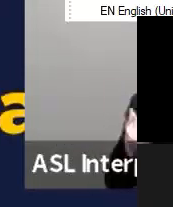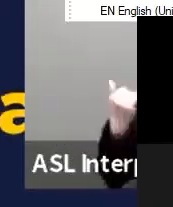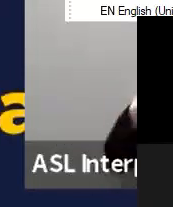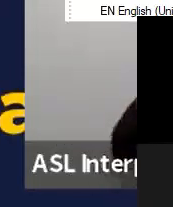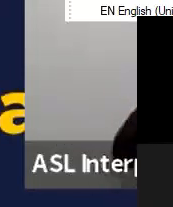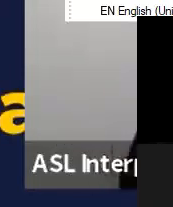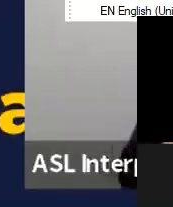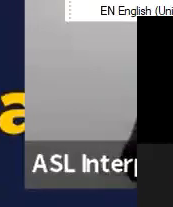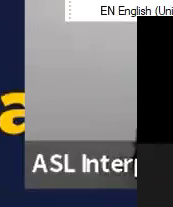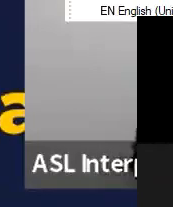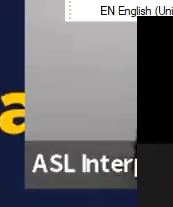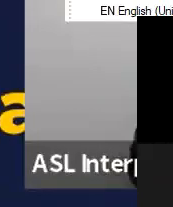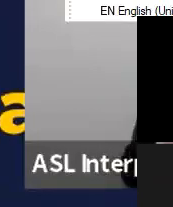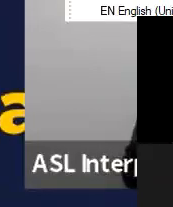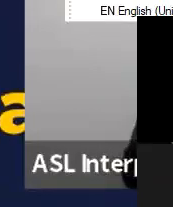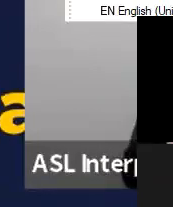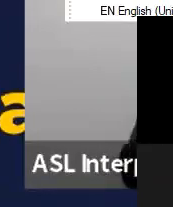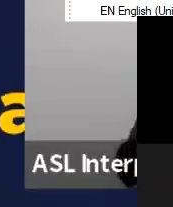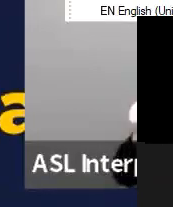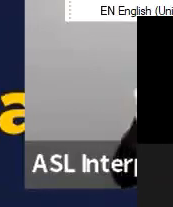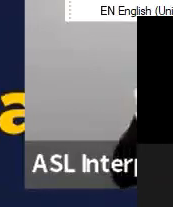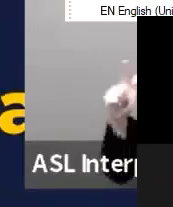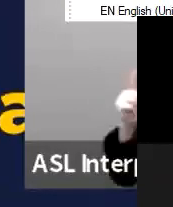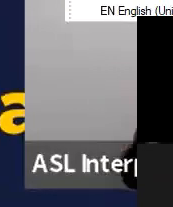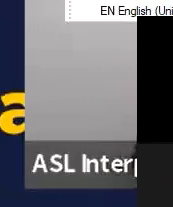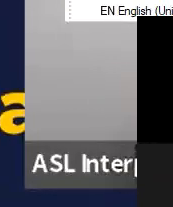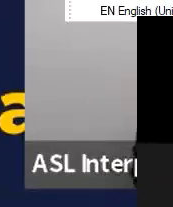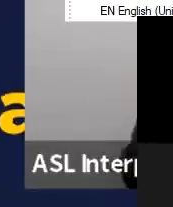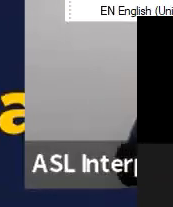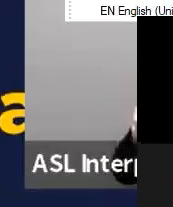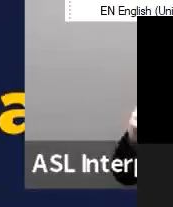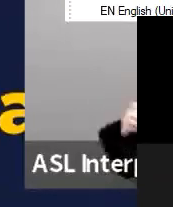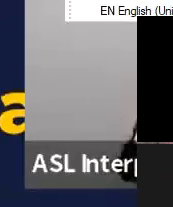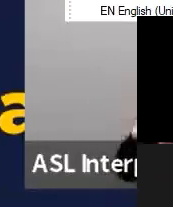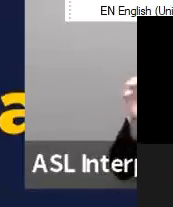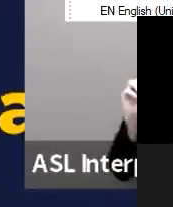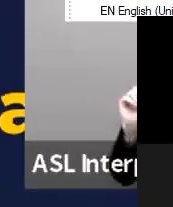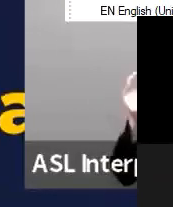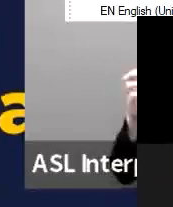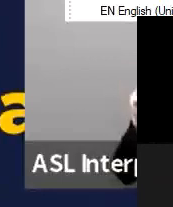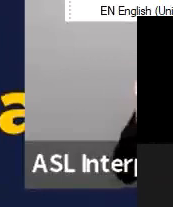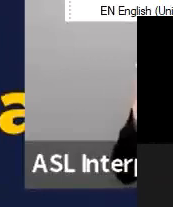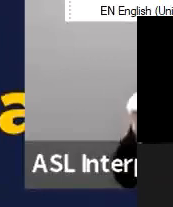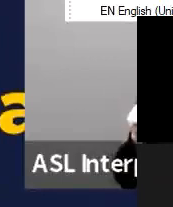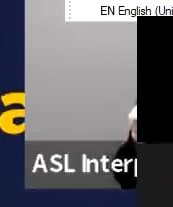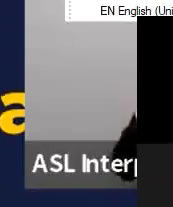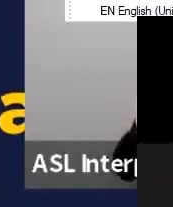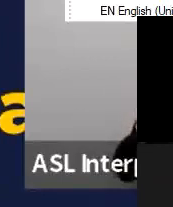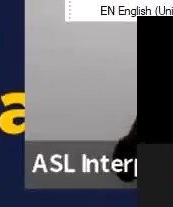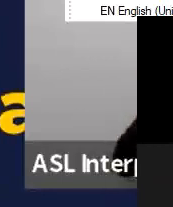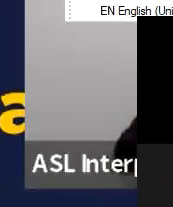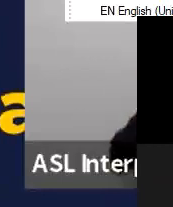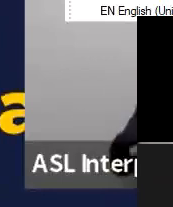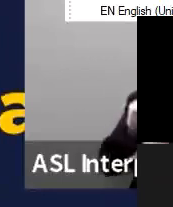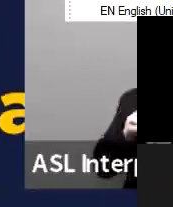las camas y las mascarillas, por supuesto, nos van a ayudar a parar esa propagación. La siguiente diapositiva. Muy bien,